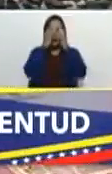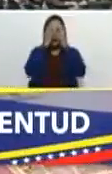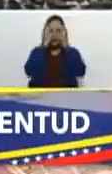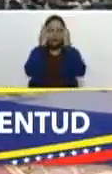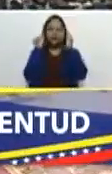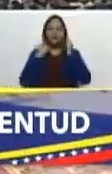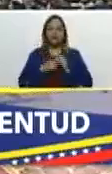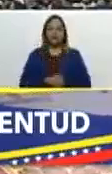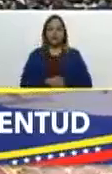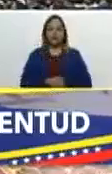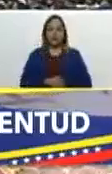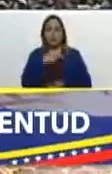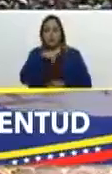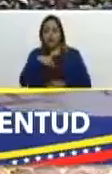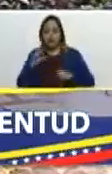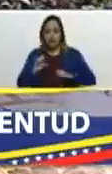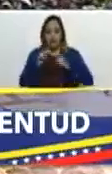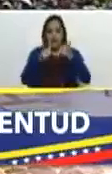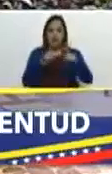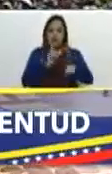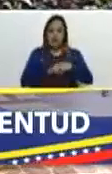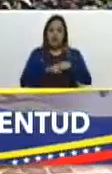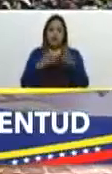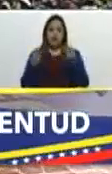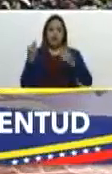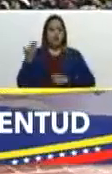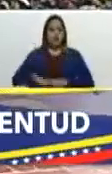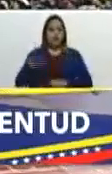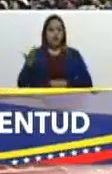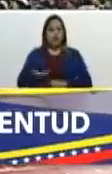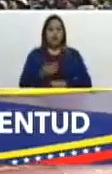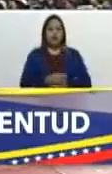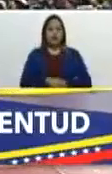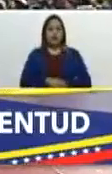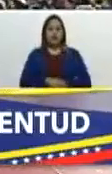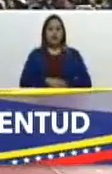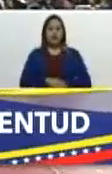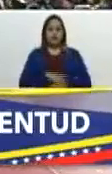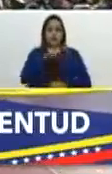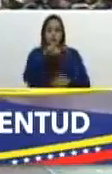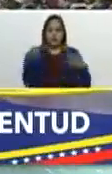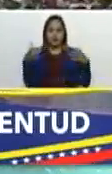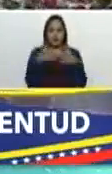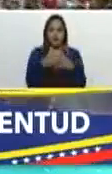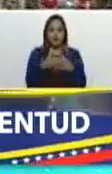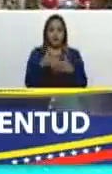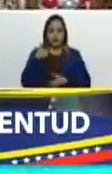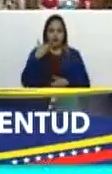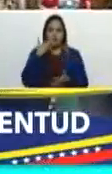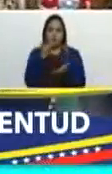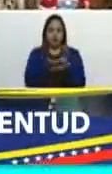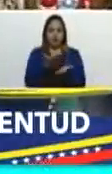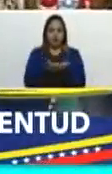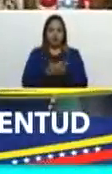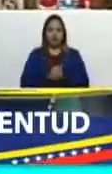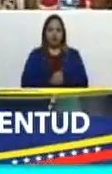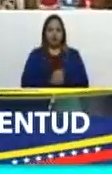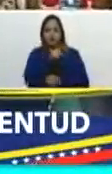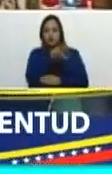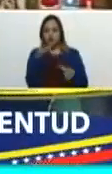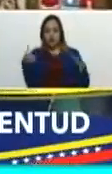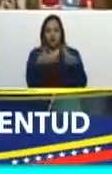Así que entramos en una fase muy importante. Este congreso, así lo propongo, este